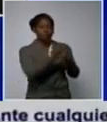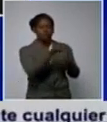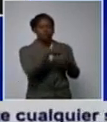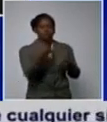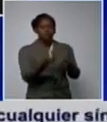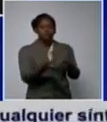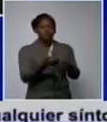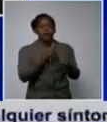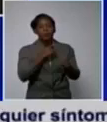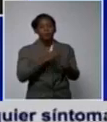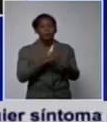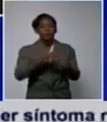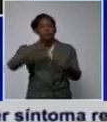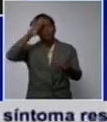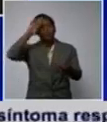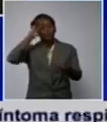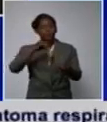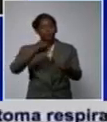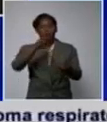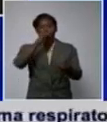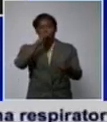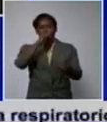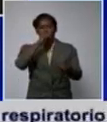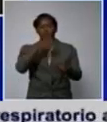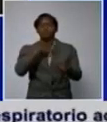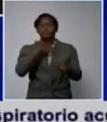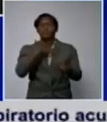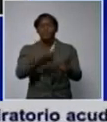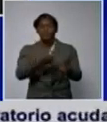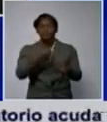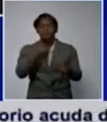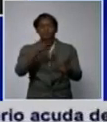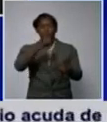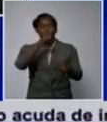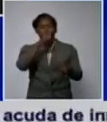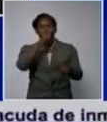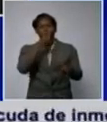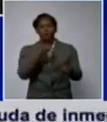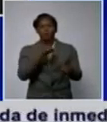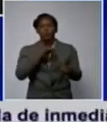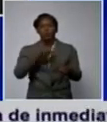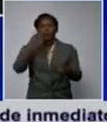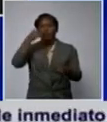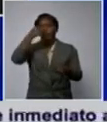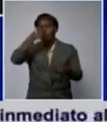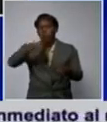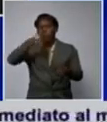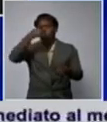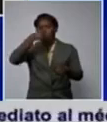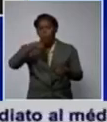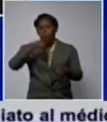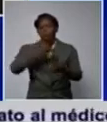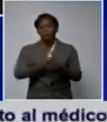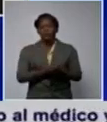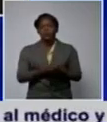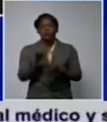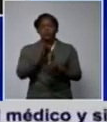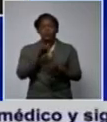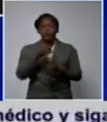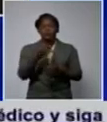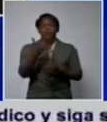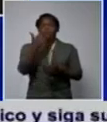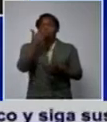fiebre, tos seca, por mi madre que ya... Secreciones nasales. Correcto. Y dificultad para respirar